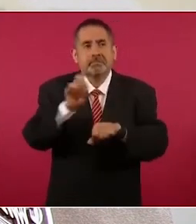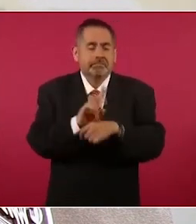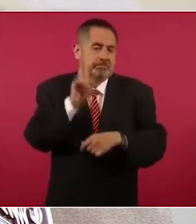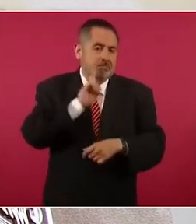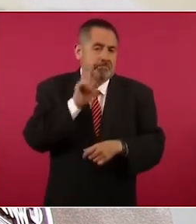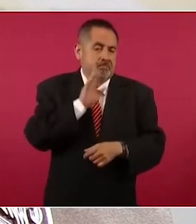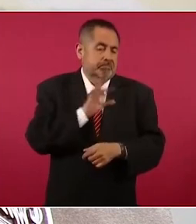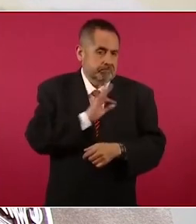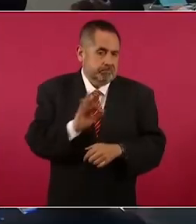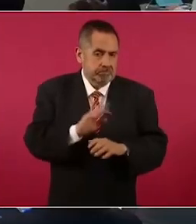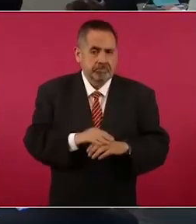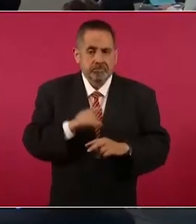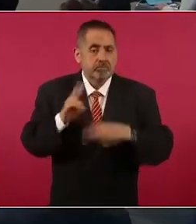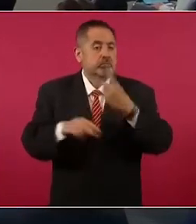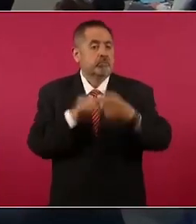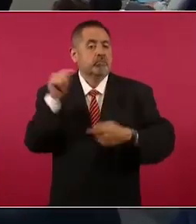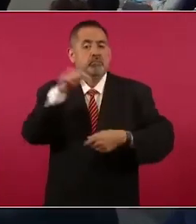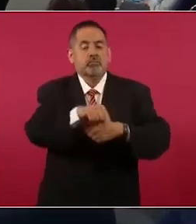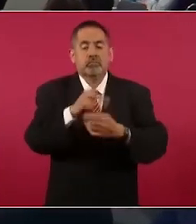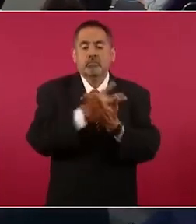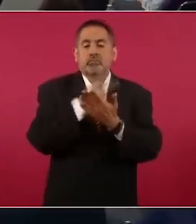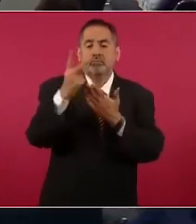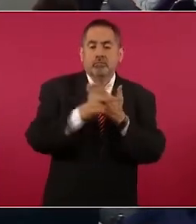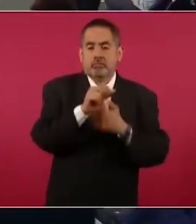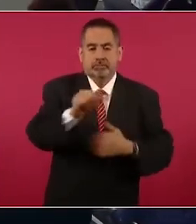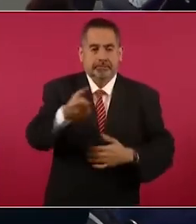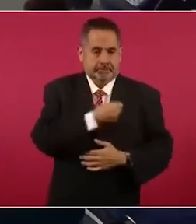de el programa de salud,